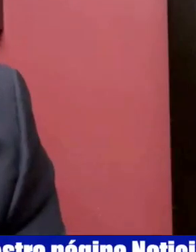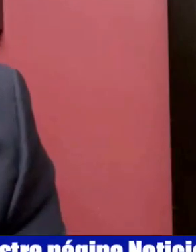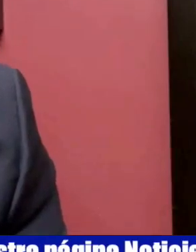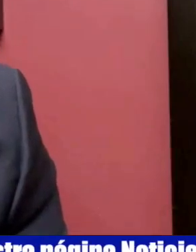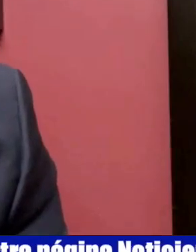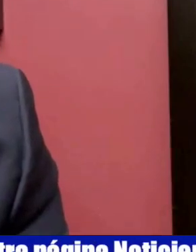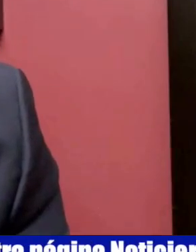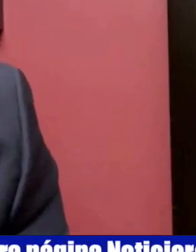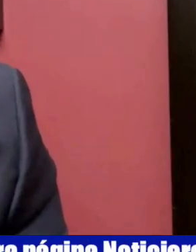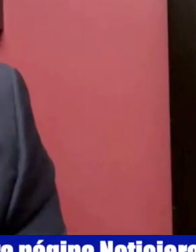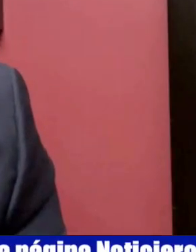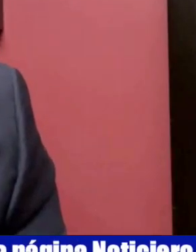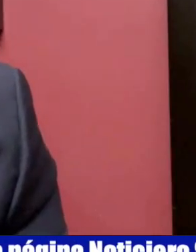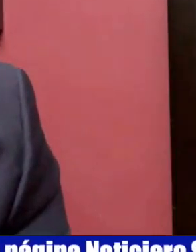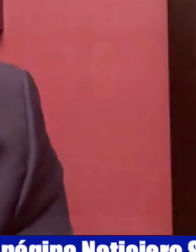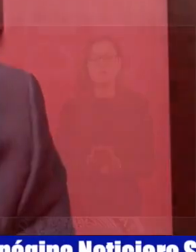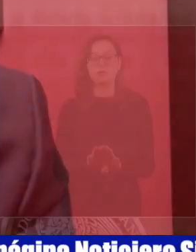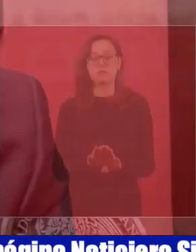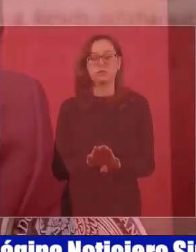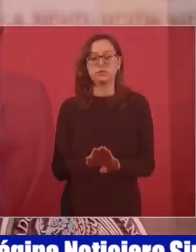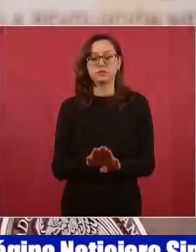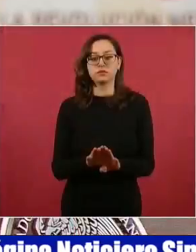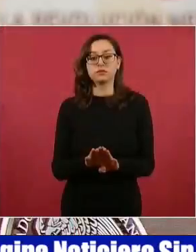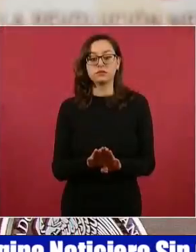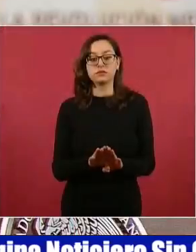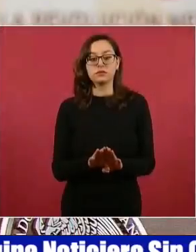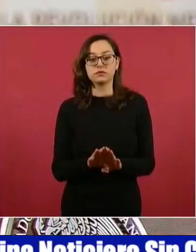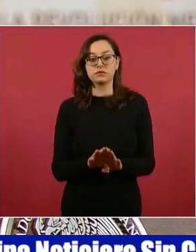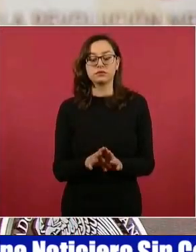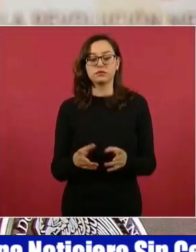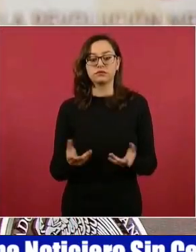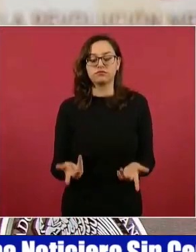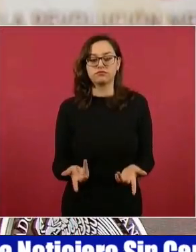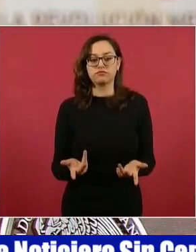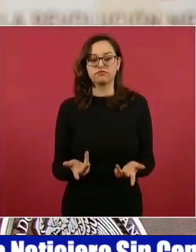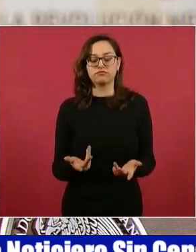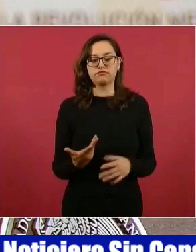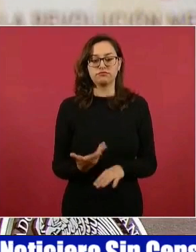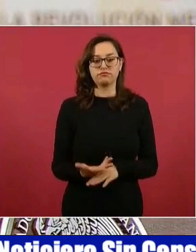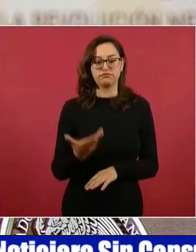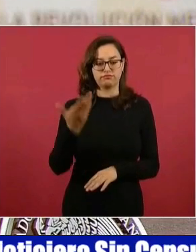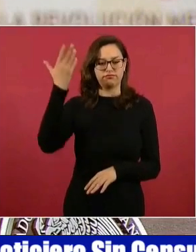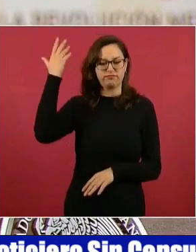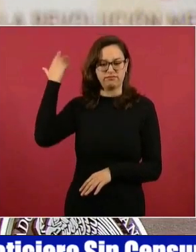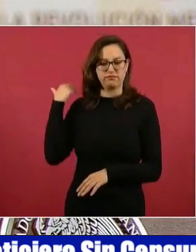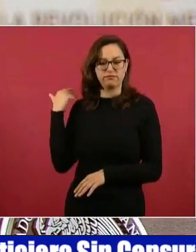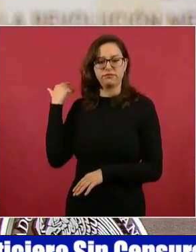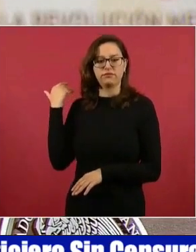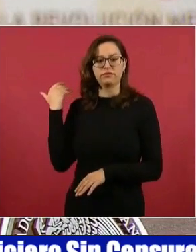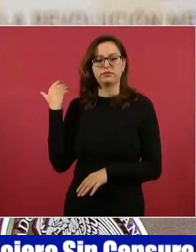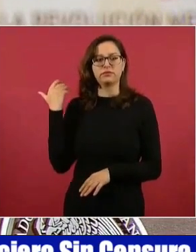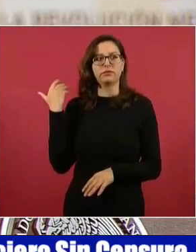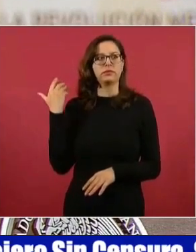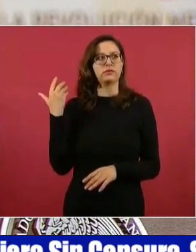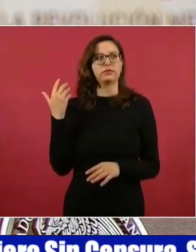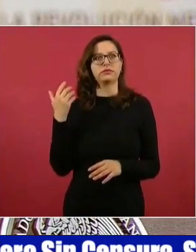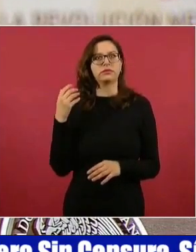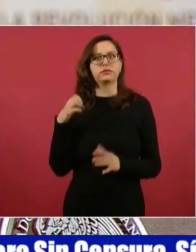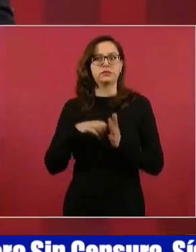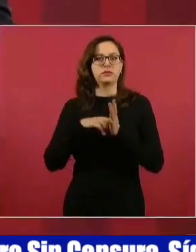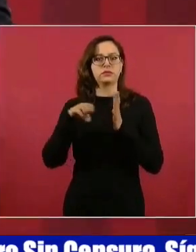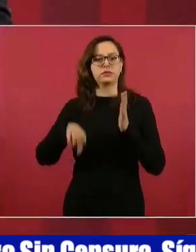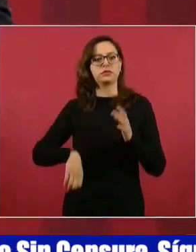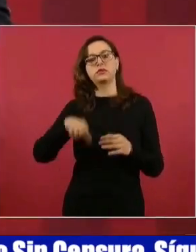Manuel López Obrador en la mañanera se refirió a la cobertura, a las opiniones de periodistas como Dolly Esteves,